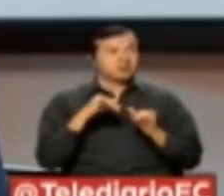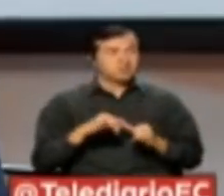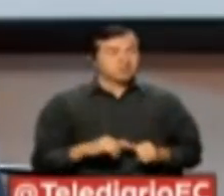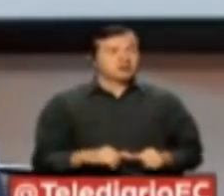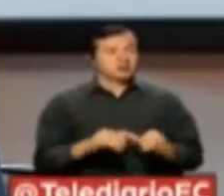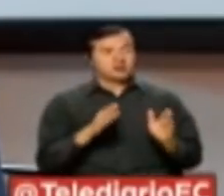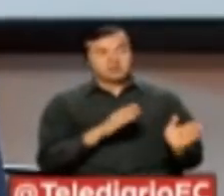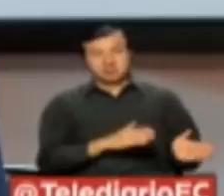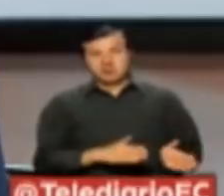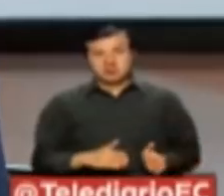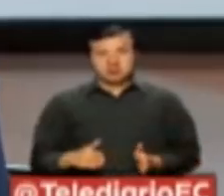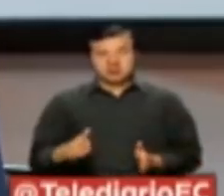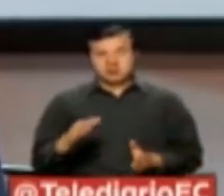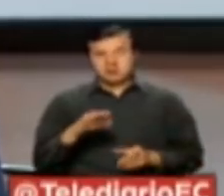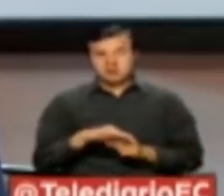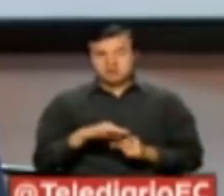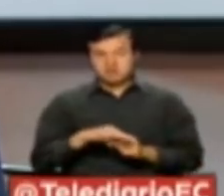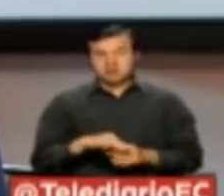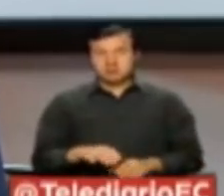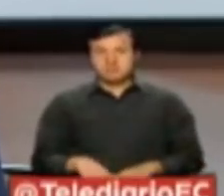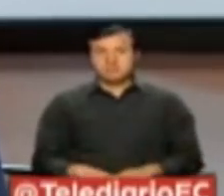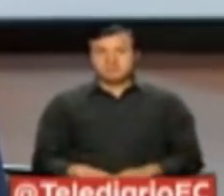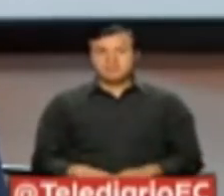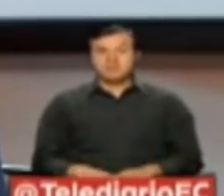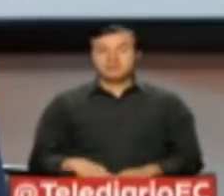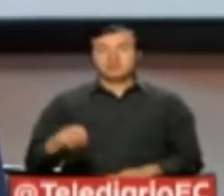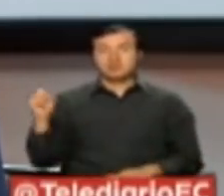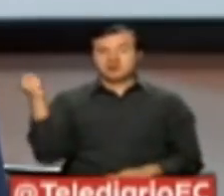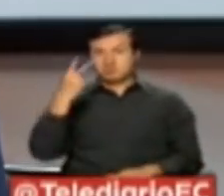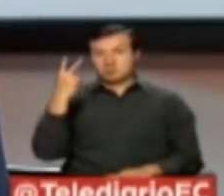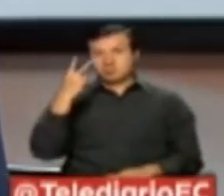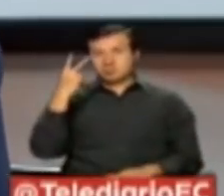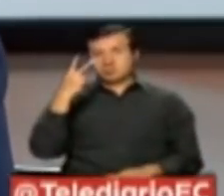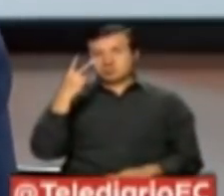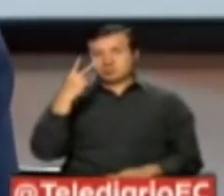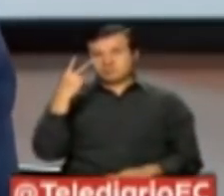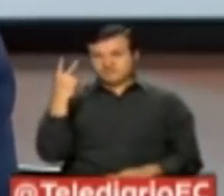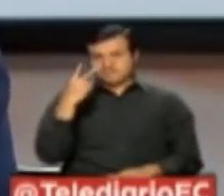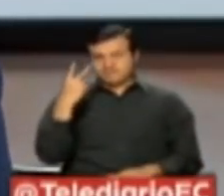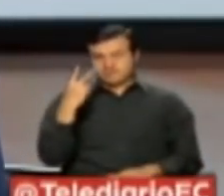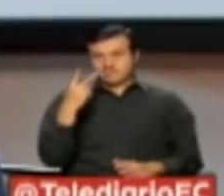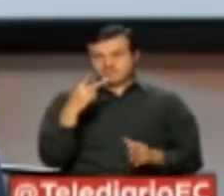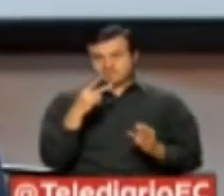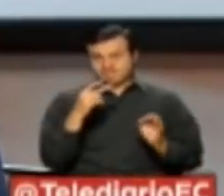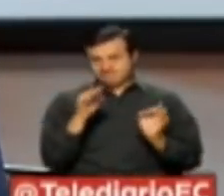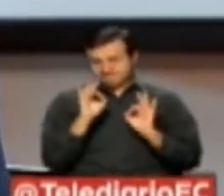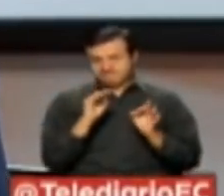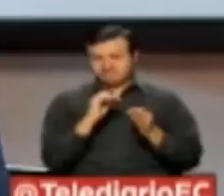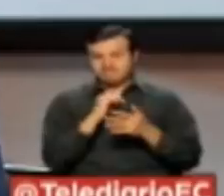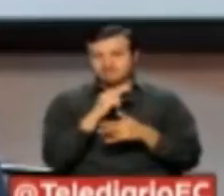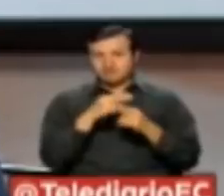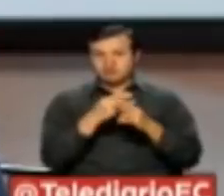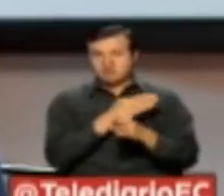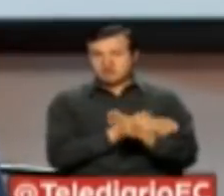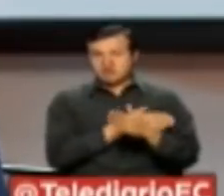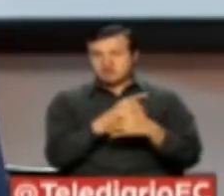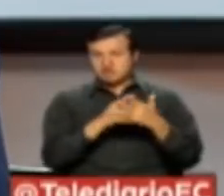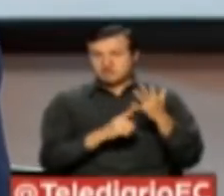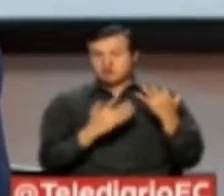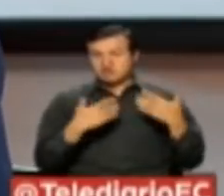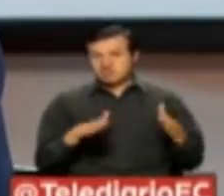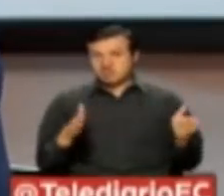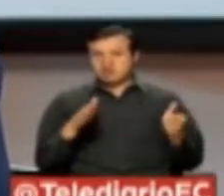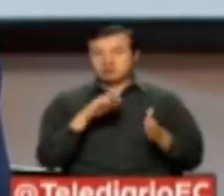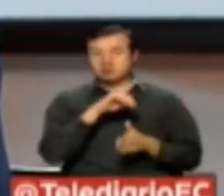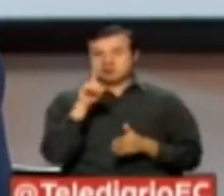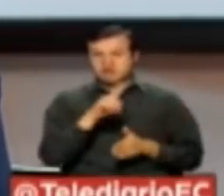medida que se vaya acercando el día de la elección nuestra segunda papeleta donde incluimos a los nombres anteriores incluimos